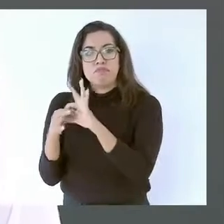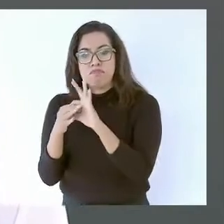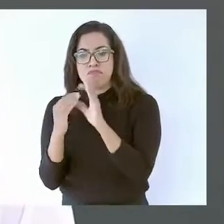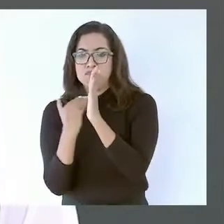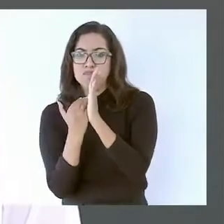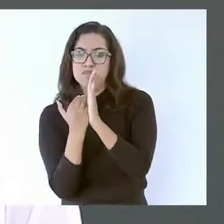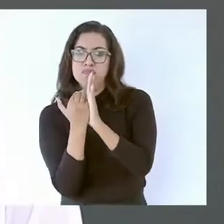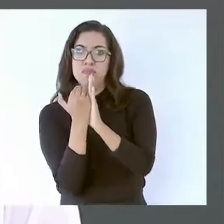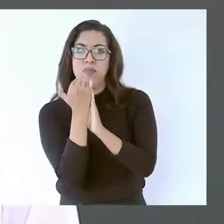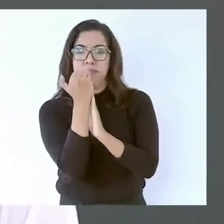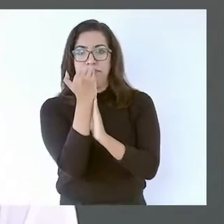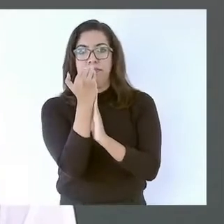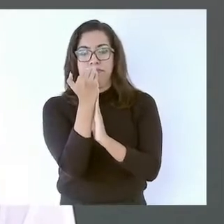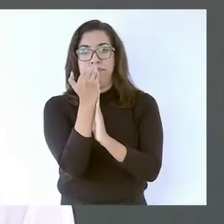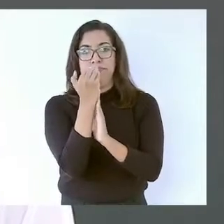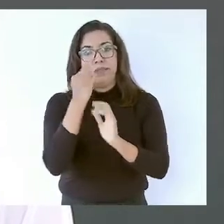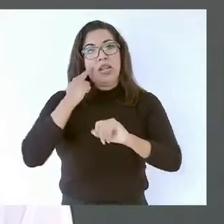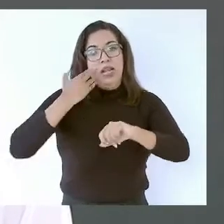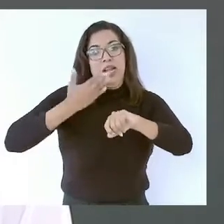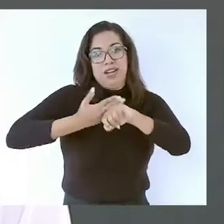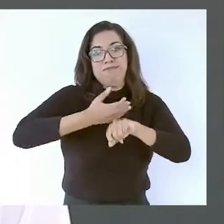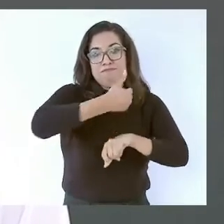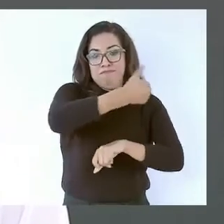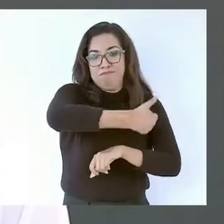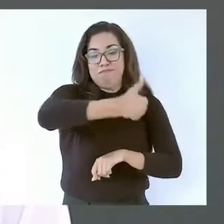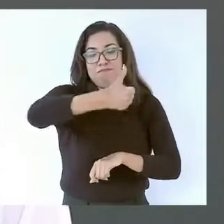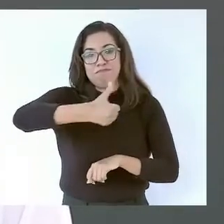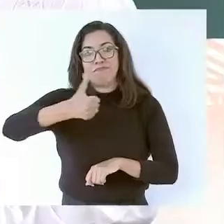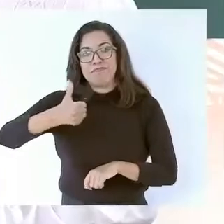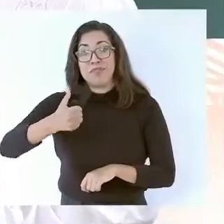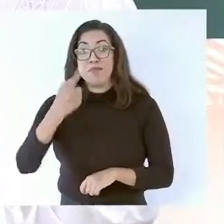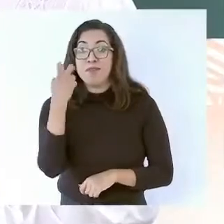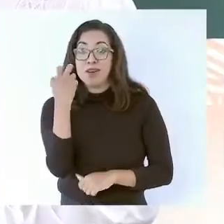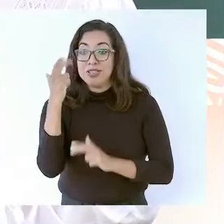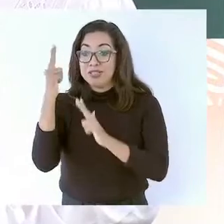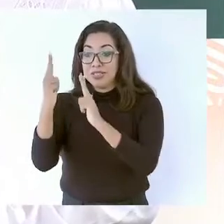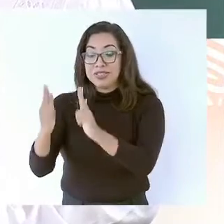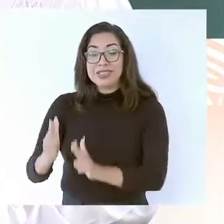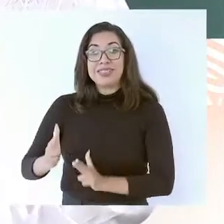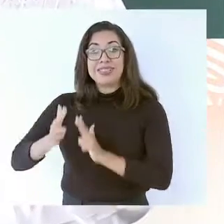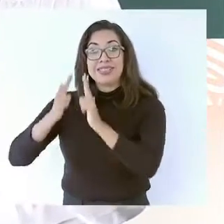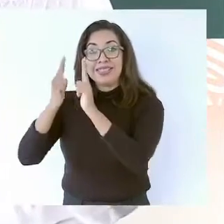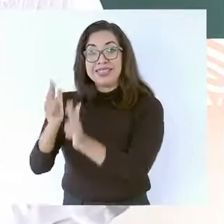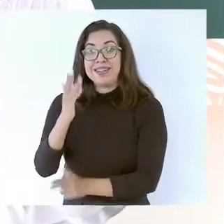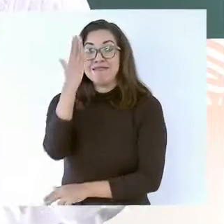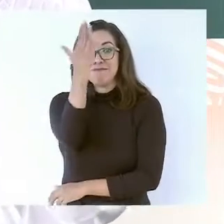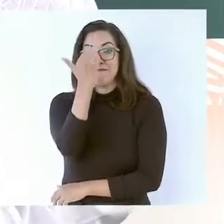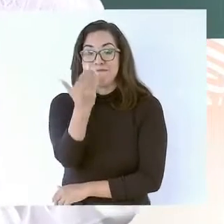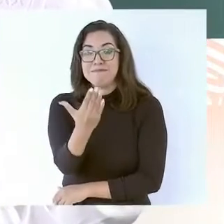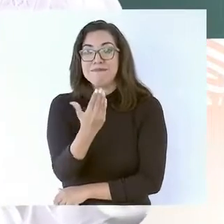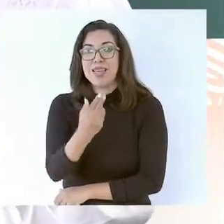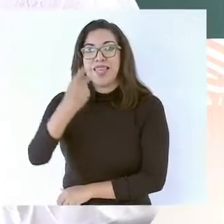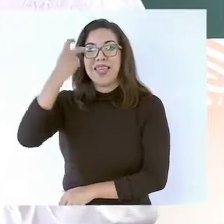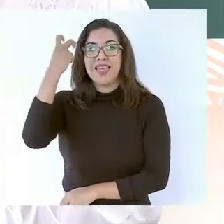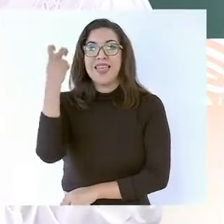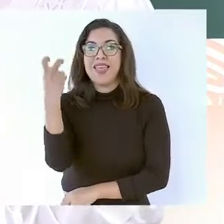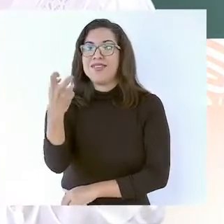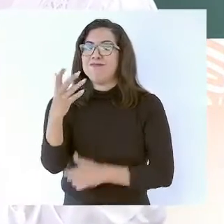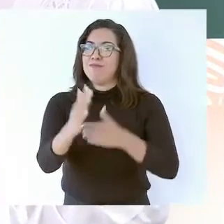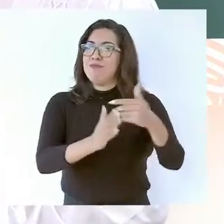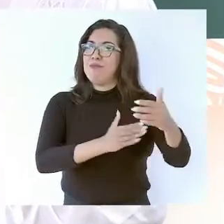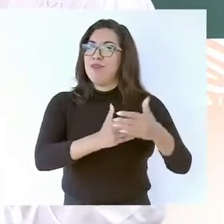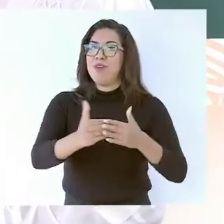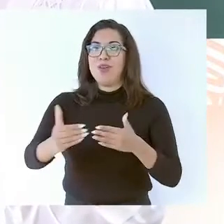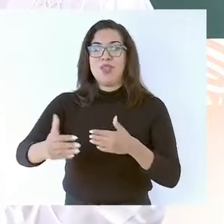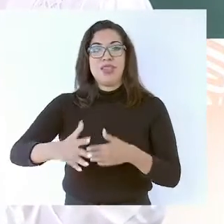progresar. Hagamos de nuestro tren la punta de lanza del nuevo milenio maya, porque el